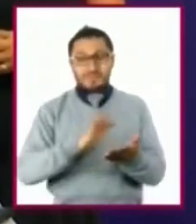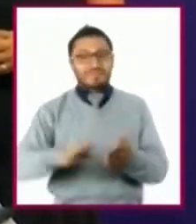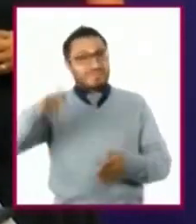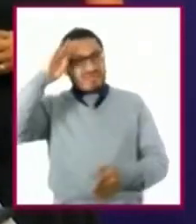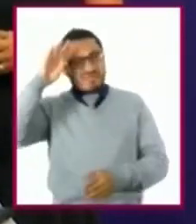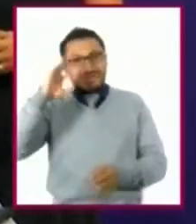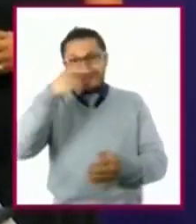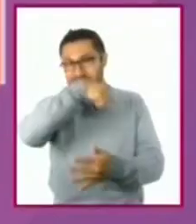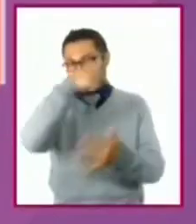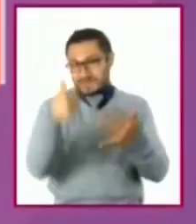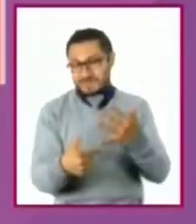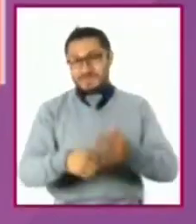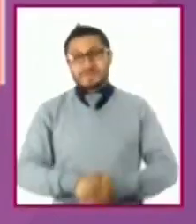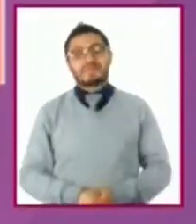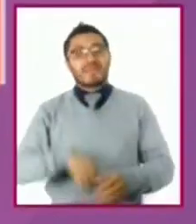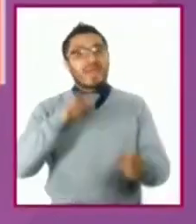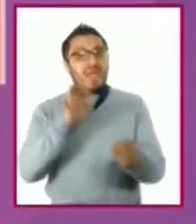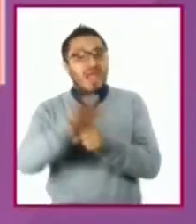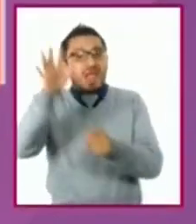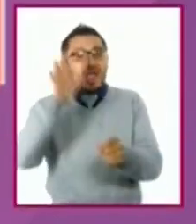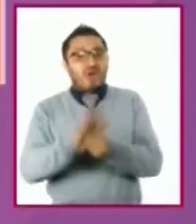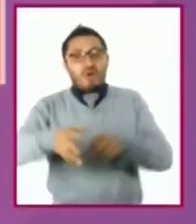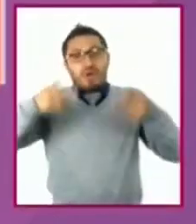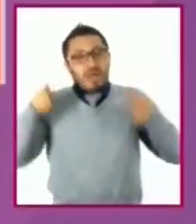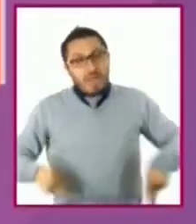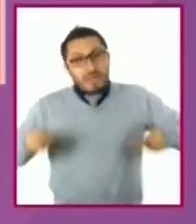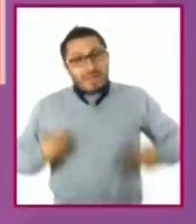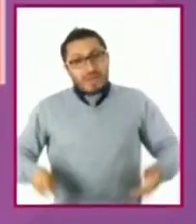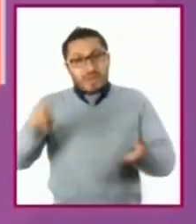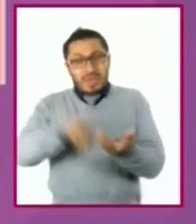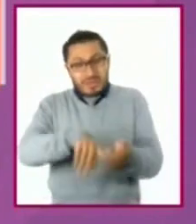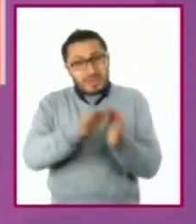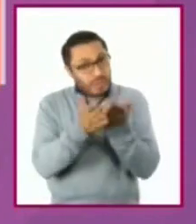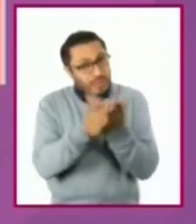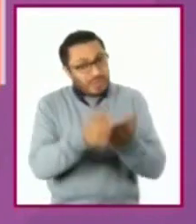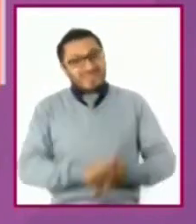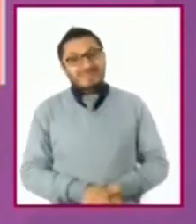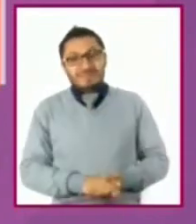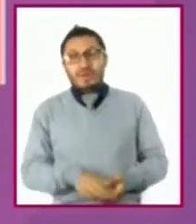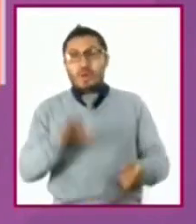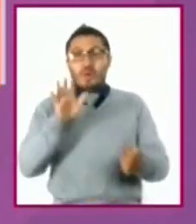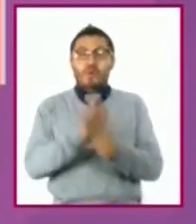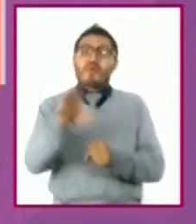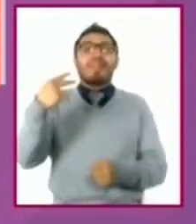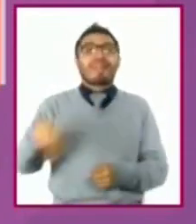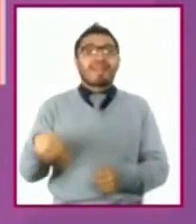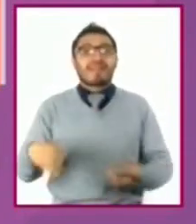estas cuestiones. ¿Cuáles son los personajes de la obra? ¿Cómo se llaman?